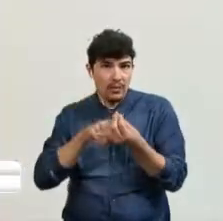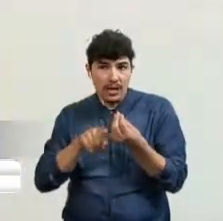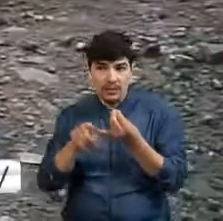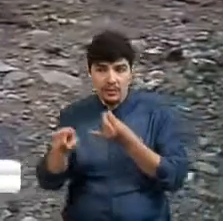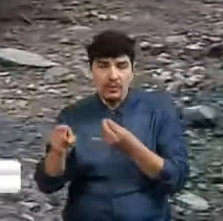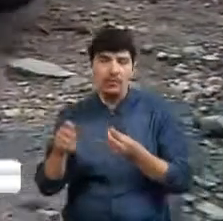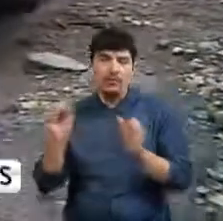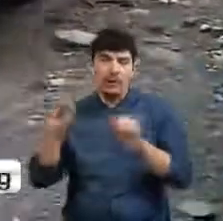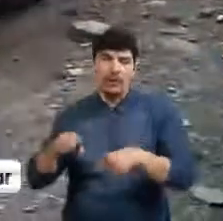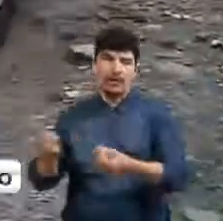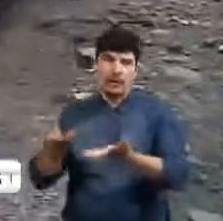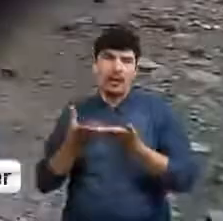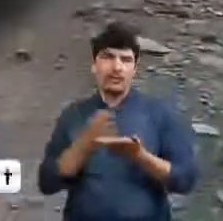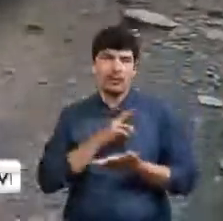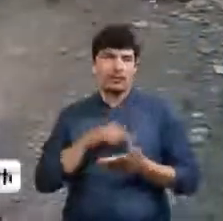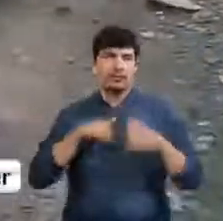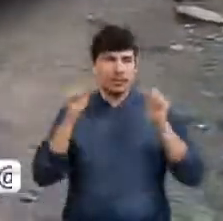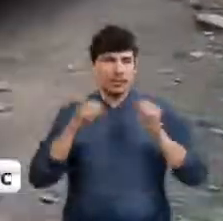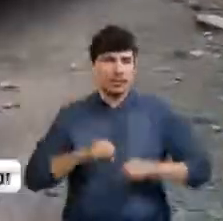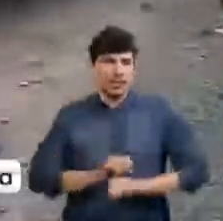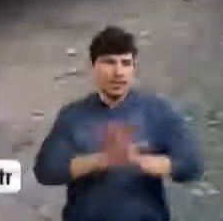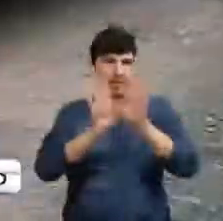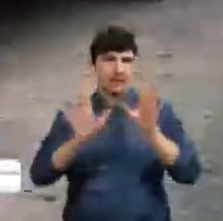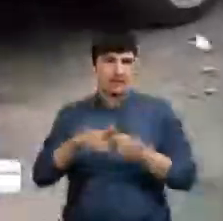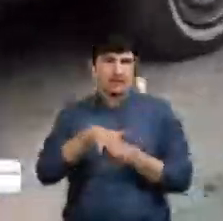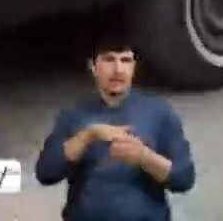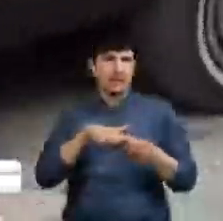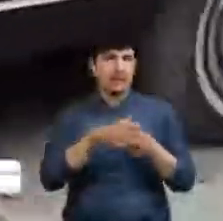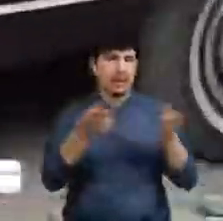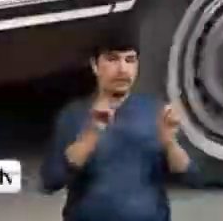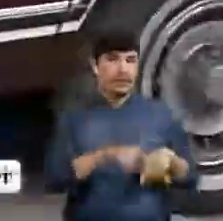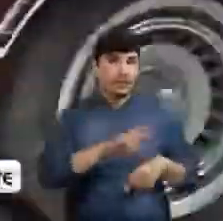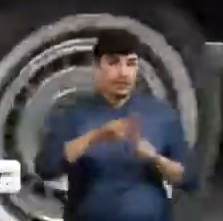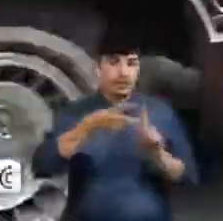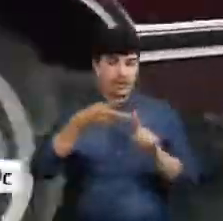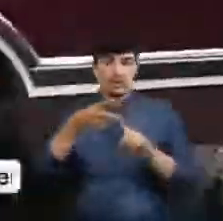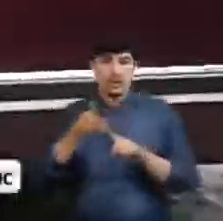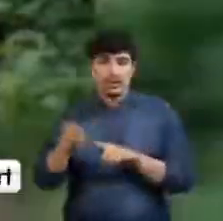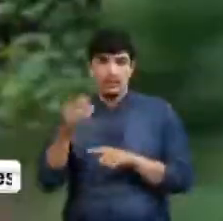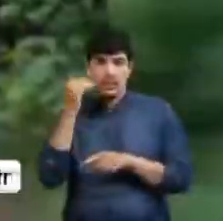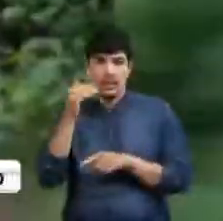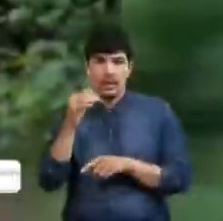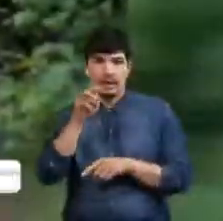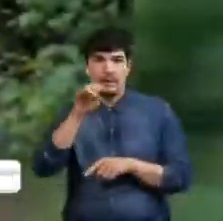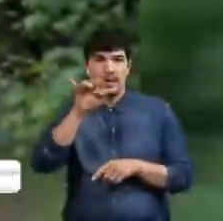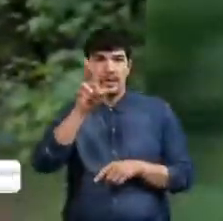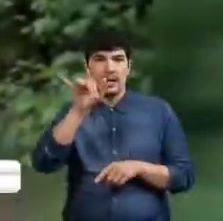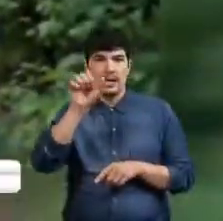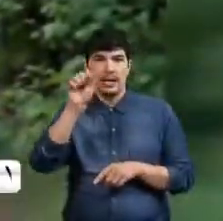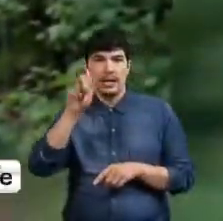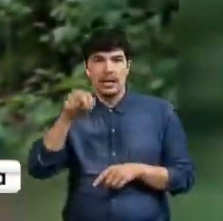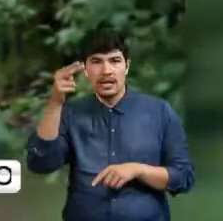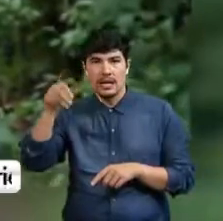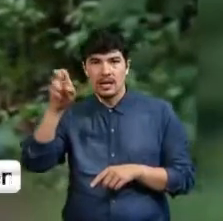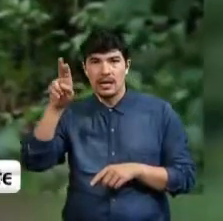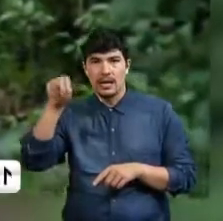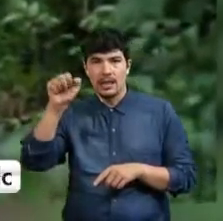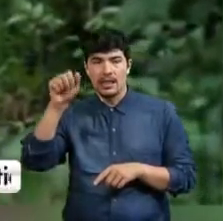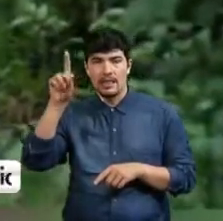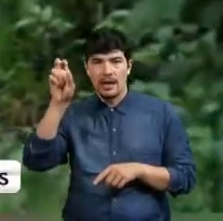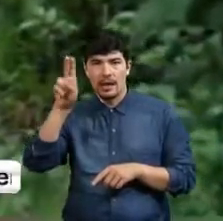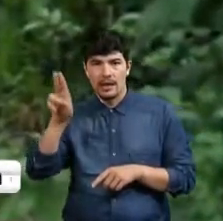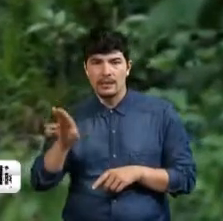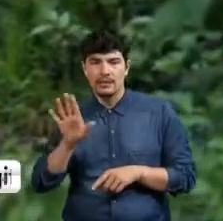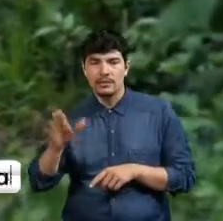esclarecer los hechos. También en la vereda Ricaurte, zona rural de Cúcuta, fue asesinada otra mujer. Se trata de Miriam Hernández, de 39 años, presidente de Junta de